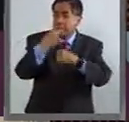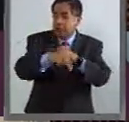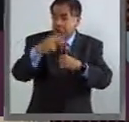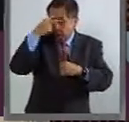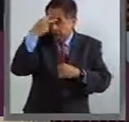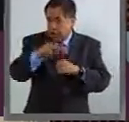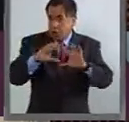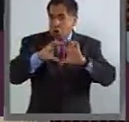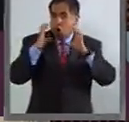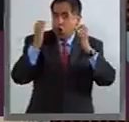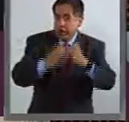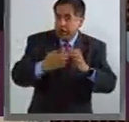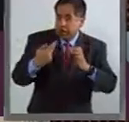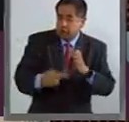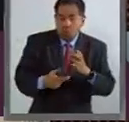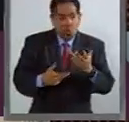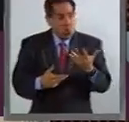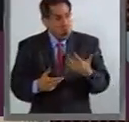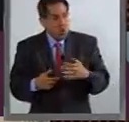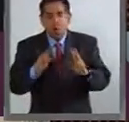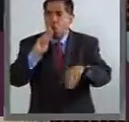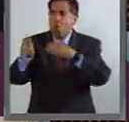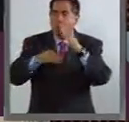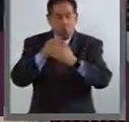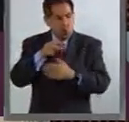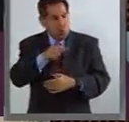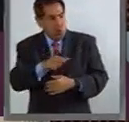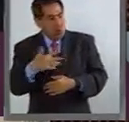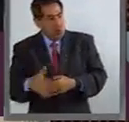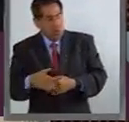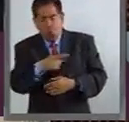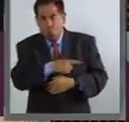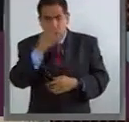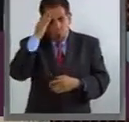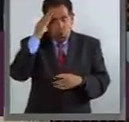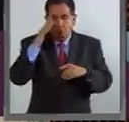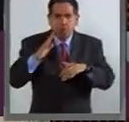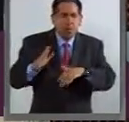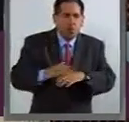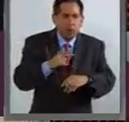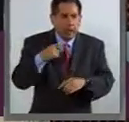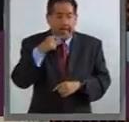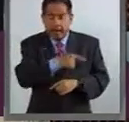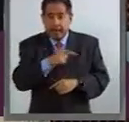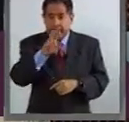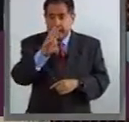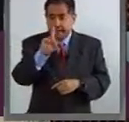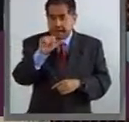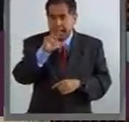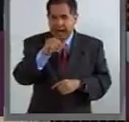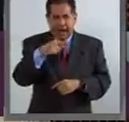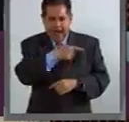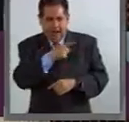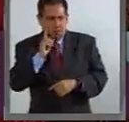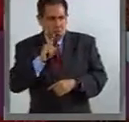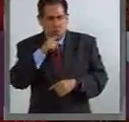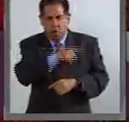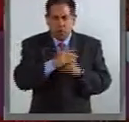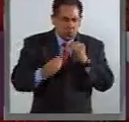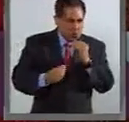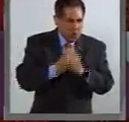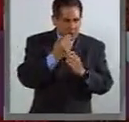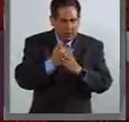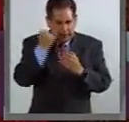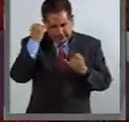del mundo también. Y referente porque Blanca desde ahí, de una manera